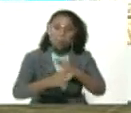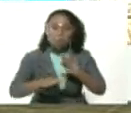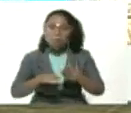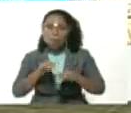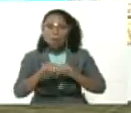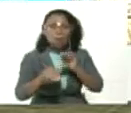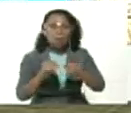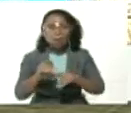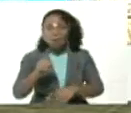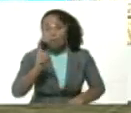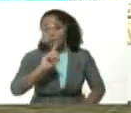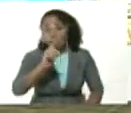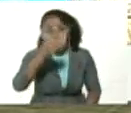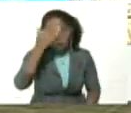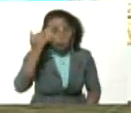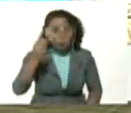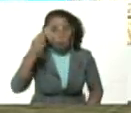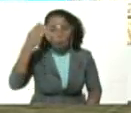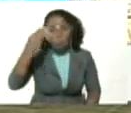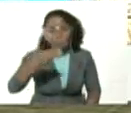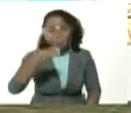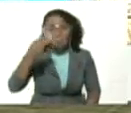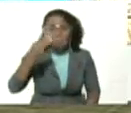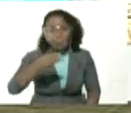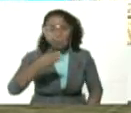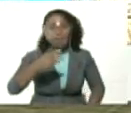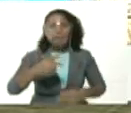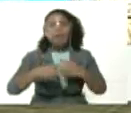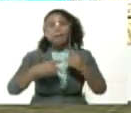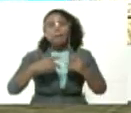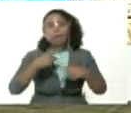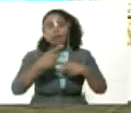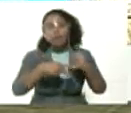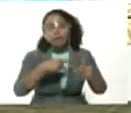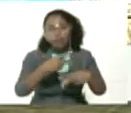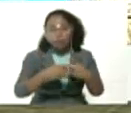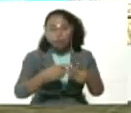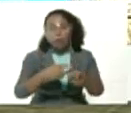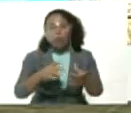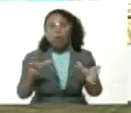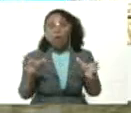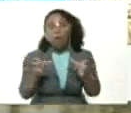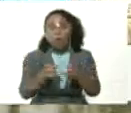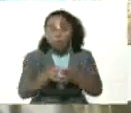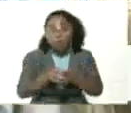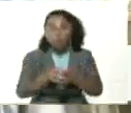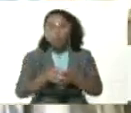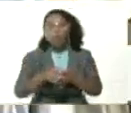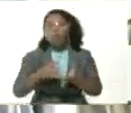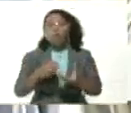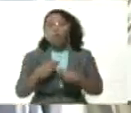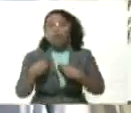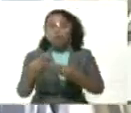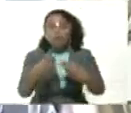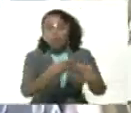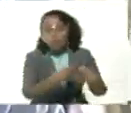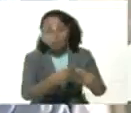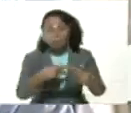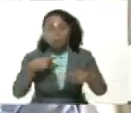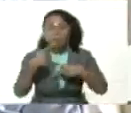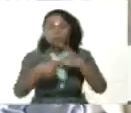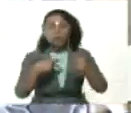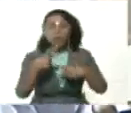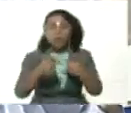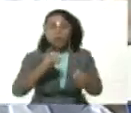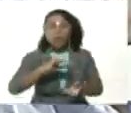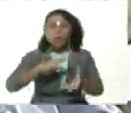olviden de la P. De la P, de producción, comités locales de abastecimiento y producción, los